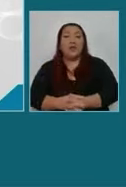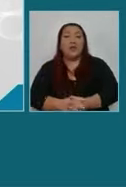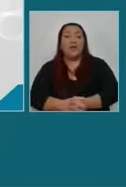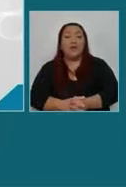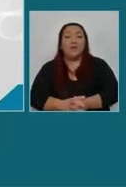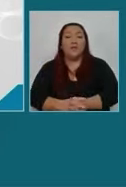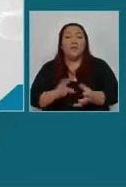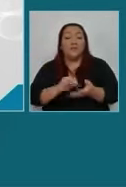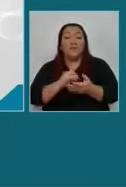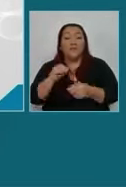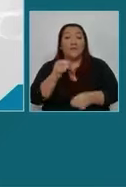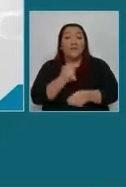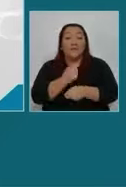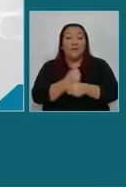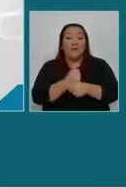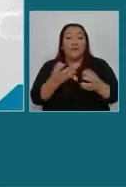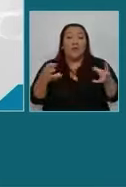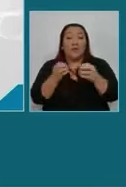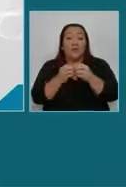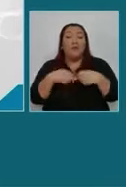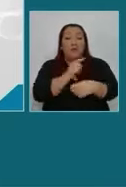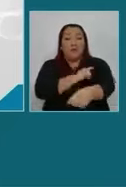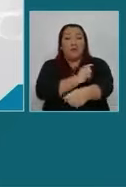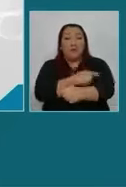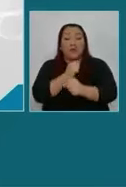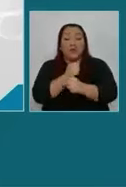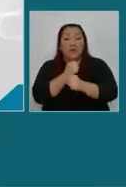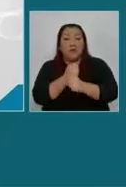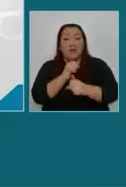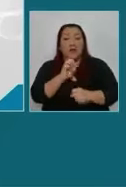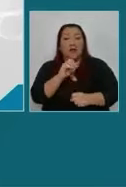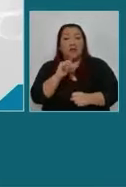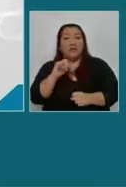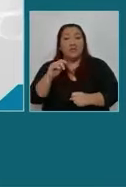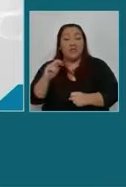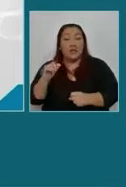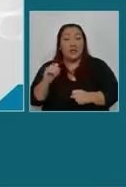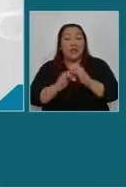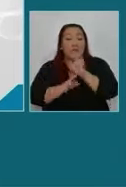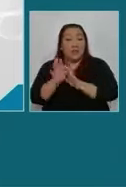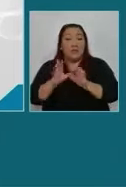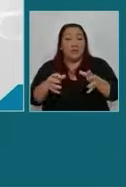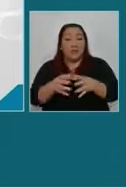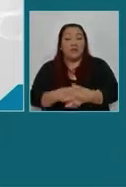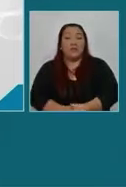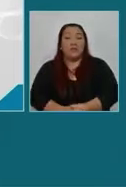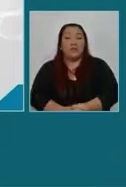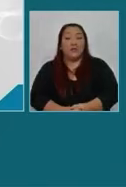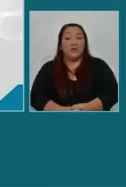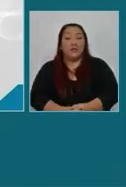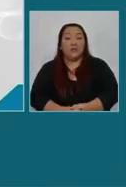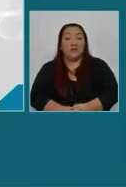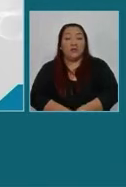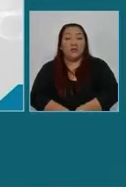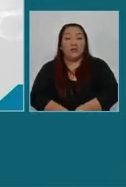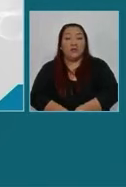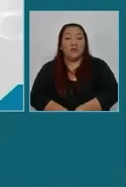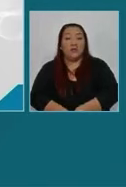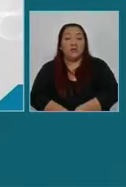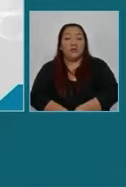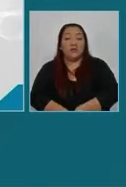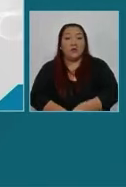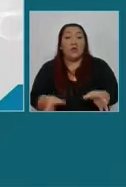es parte de una estrategia integral para poder fortalecer el ecosistema de emprendimiento, ¿no? Y que,